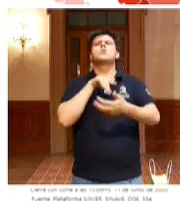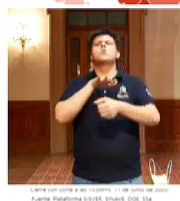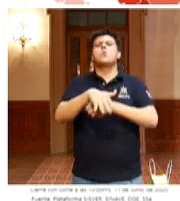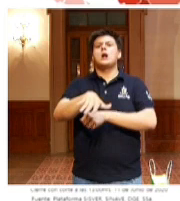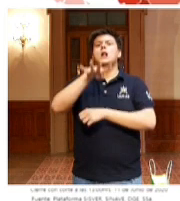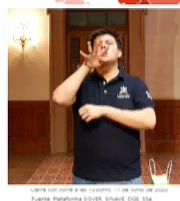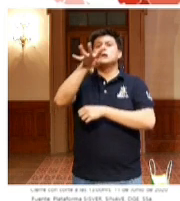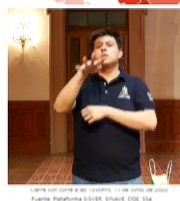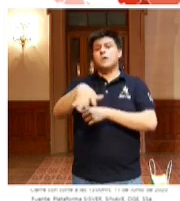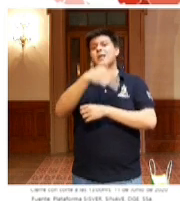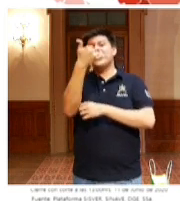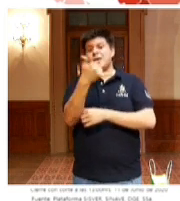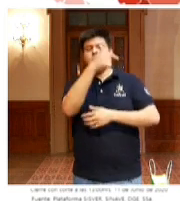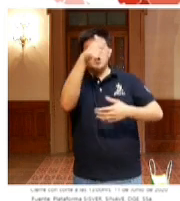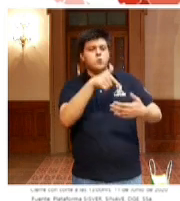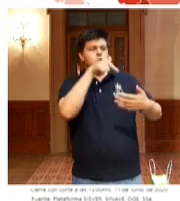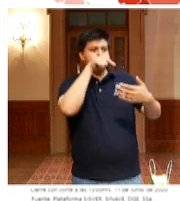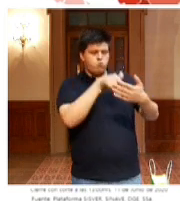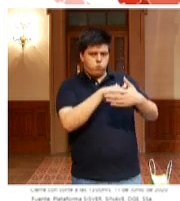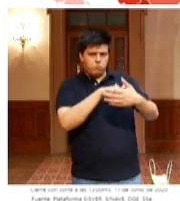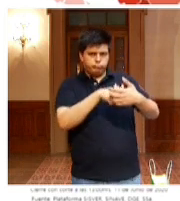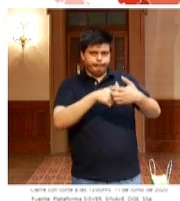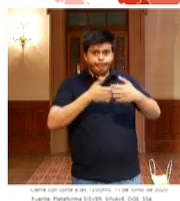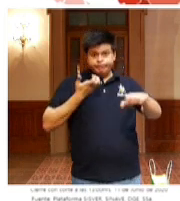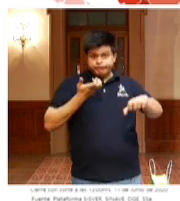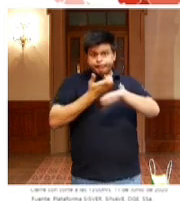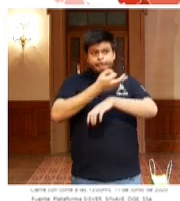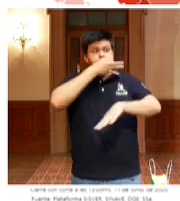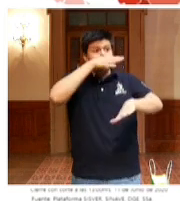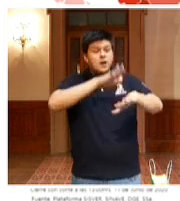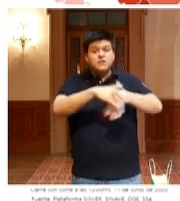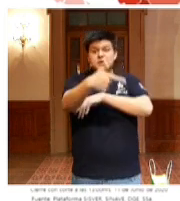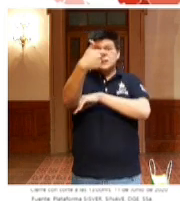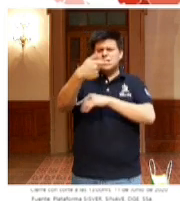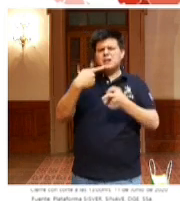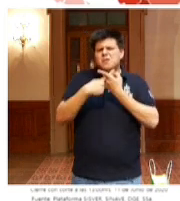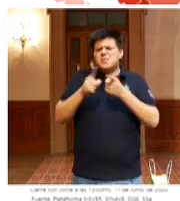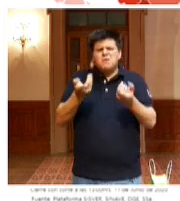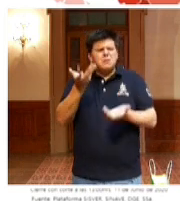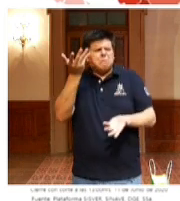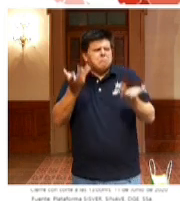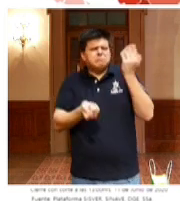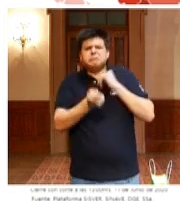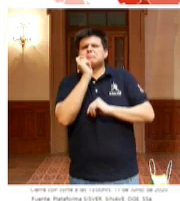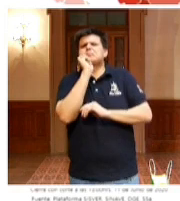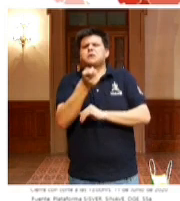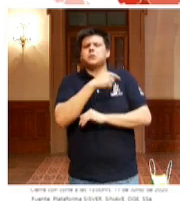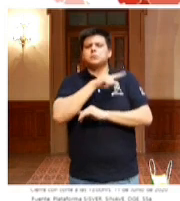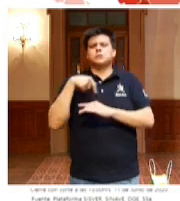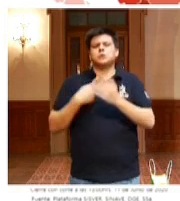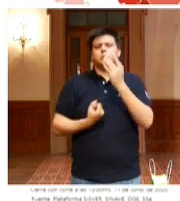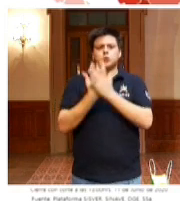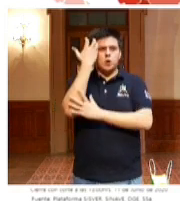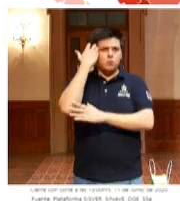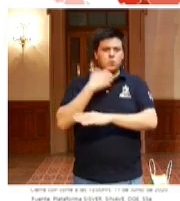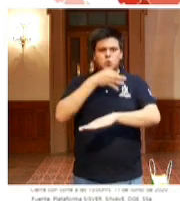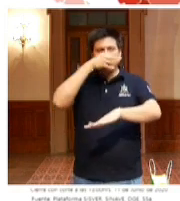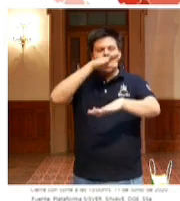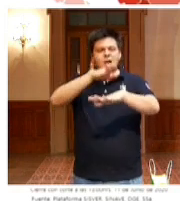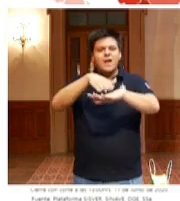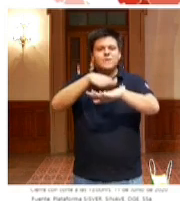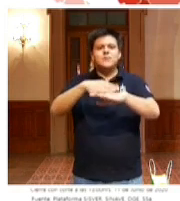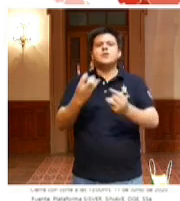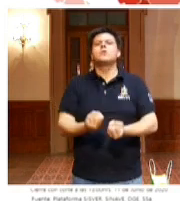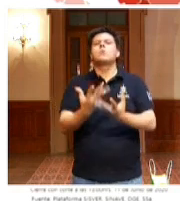séptimo lugar en las cifras estatales porque esa diferencia de nuevo léon reporta los